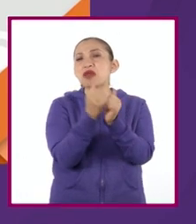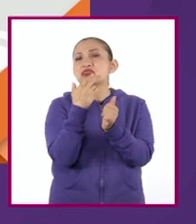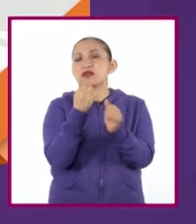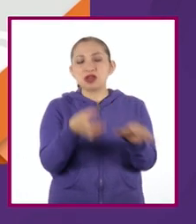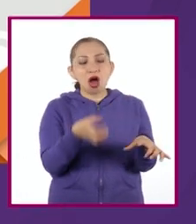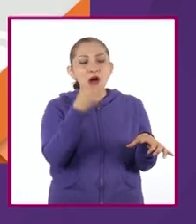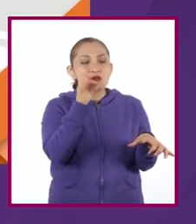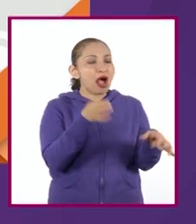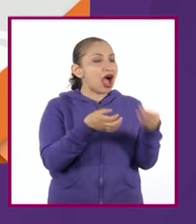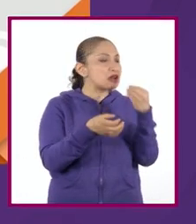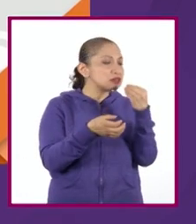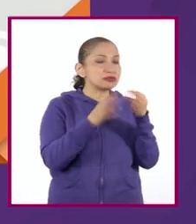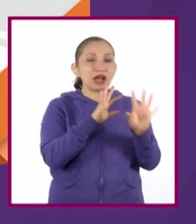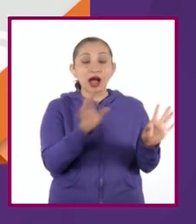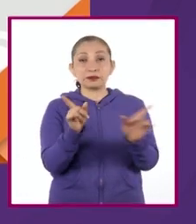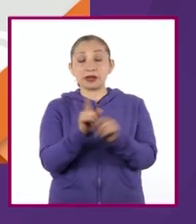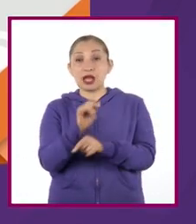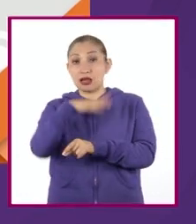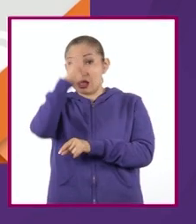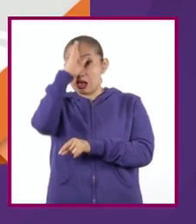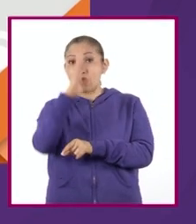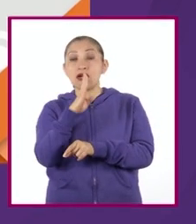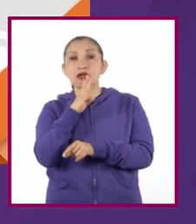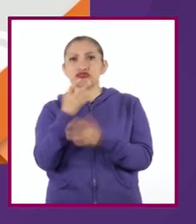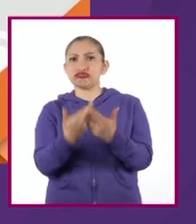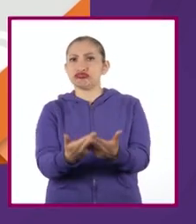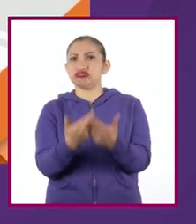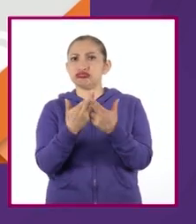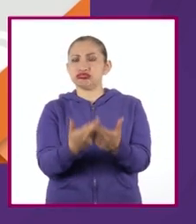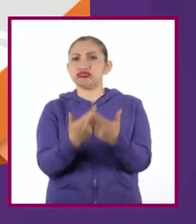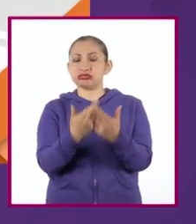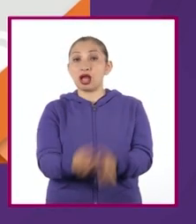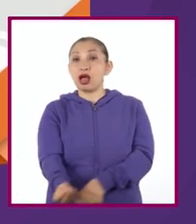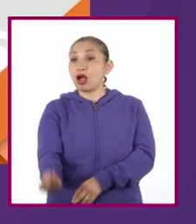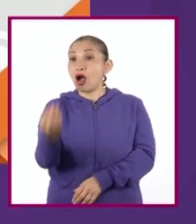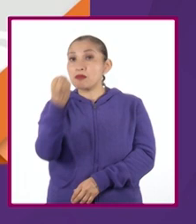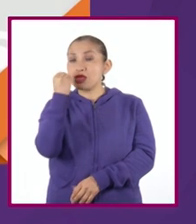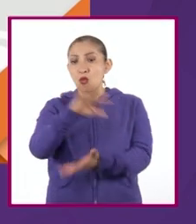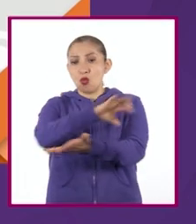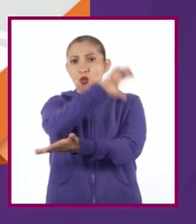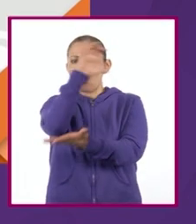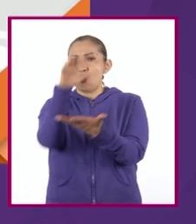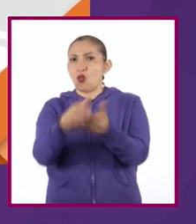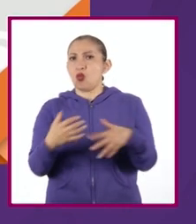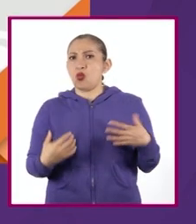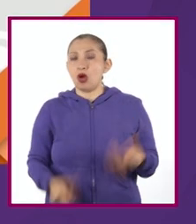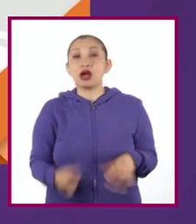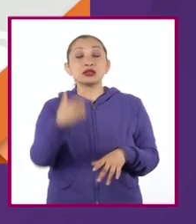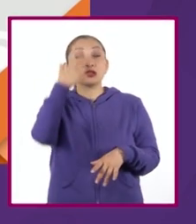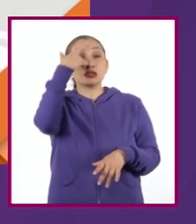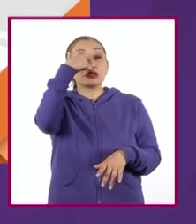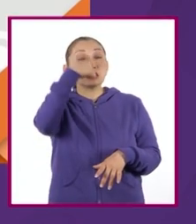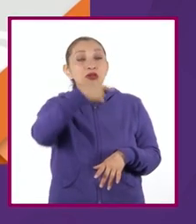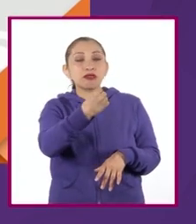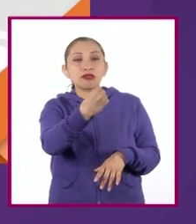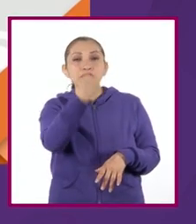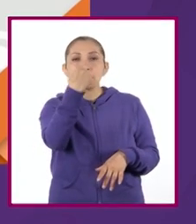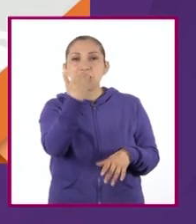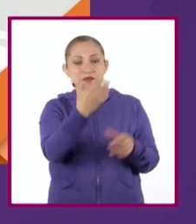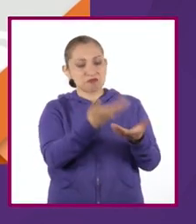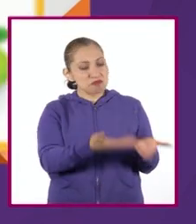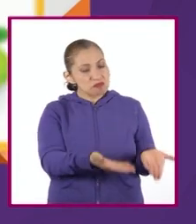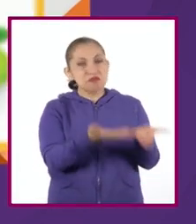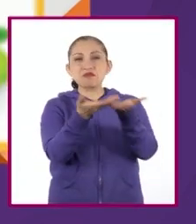dulce. Un almuerzo sustancioso, la comida abundante y una cena bien